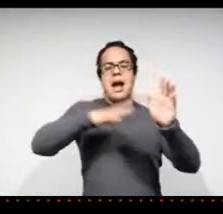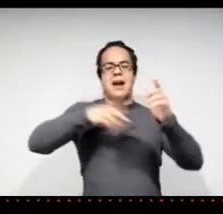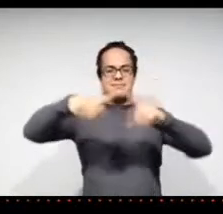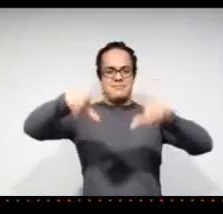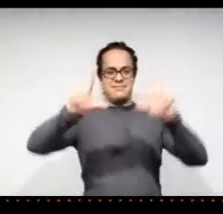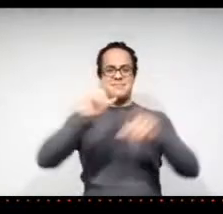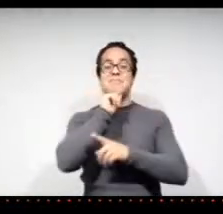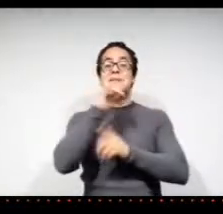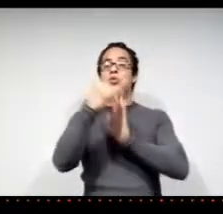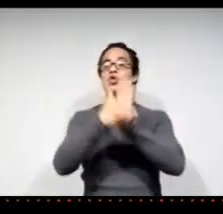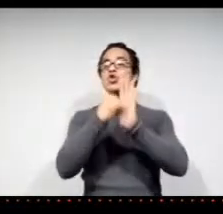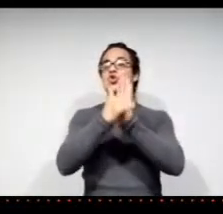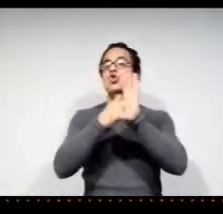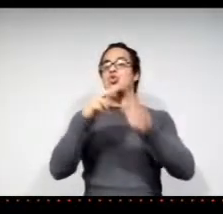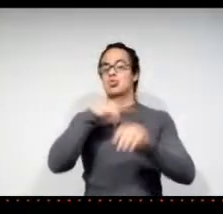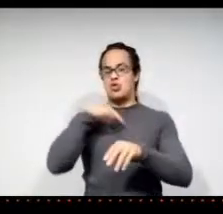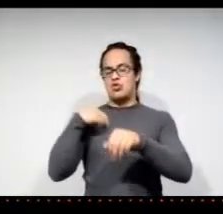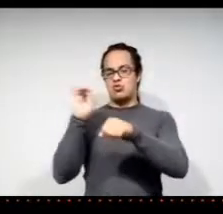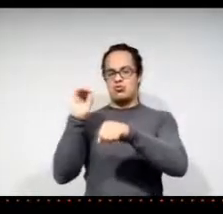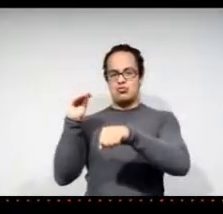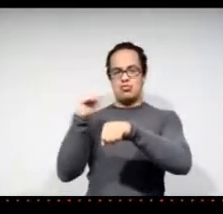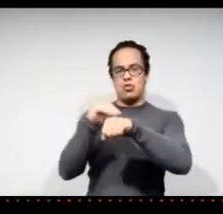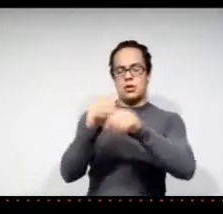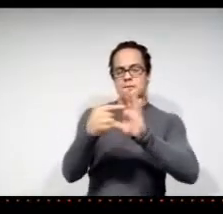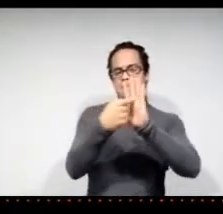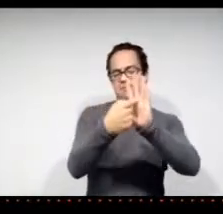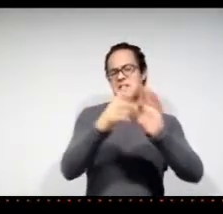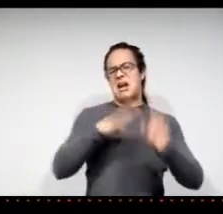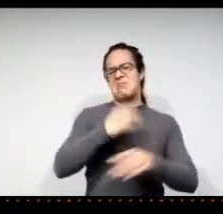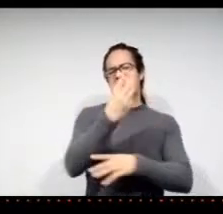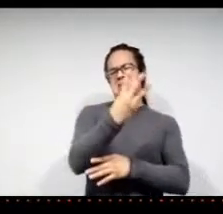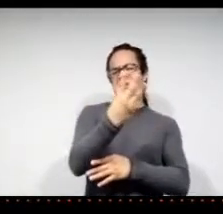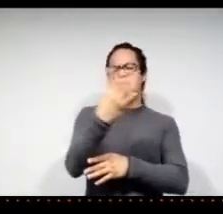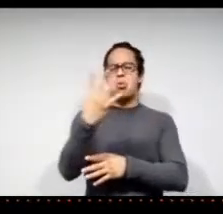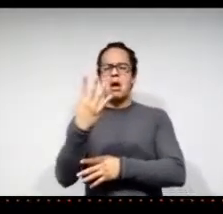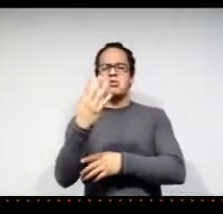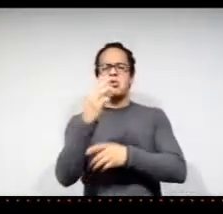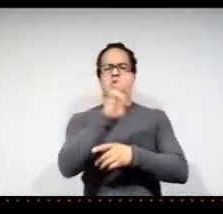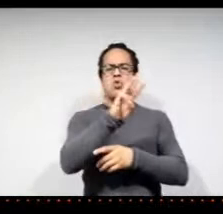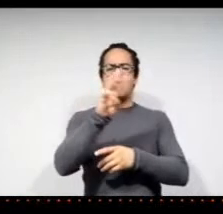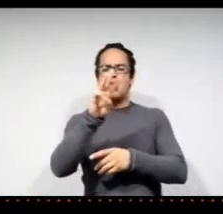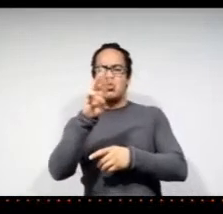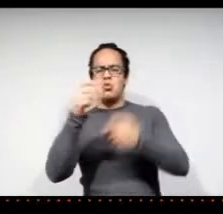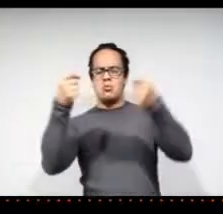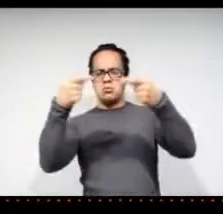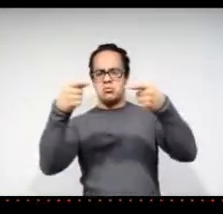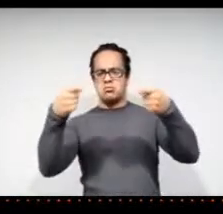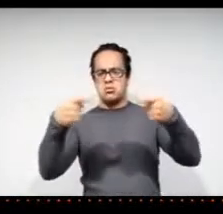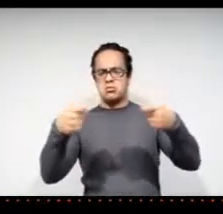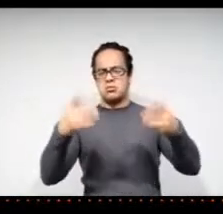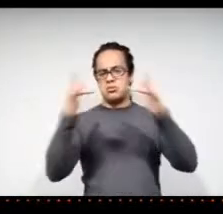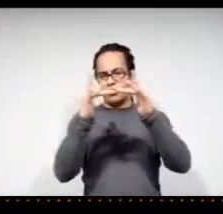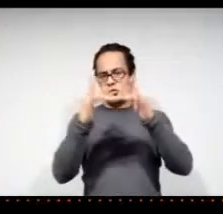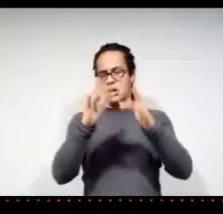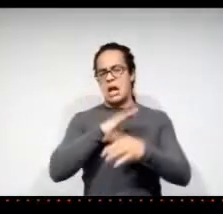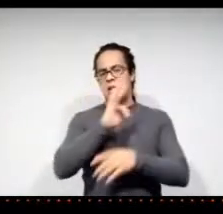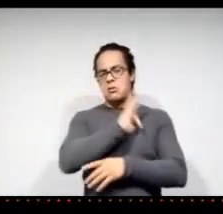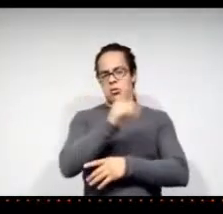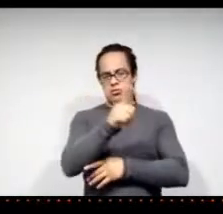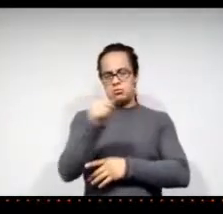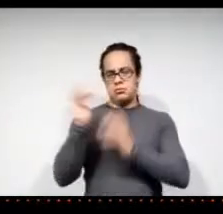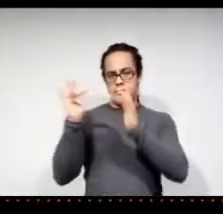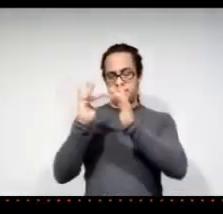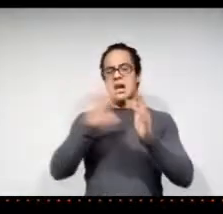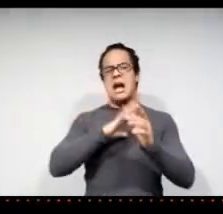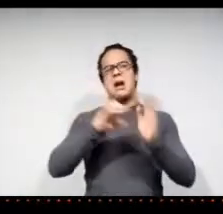YouTube. Son tres o cuatro ligas las que están por aquí. Este es en el Observatorio de Innovación Educativa, una serie de recursos para